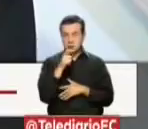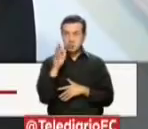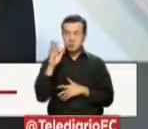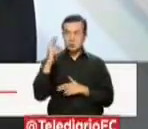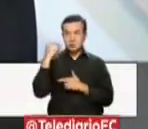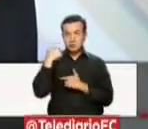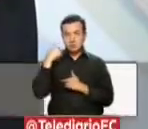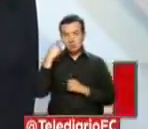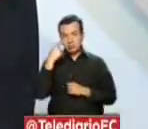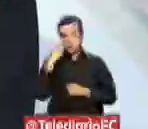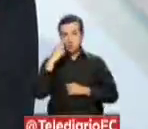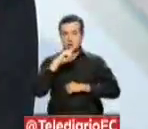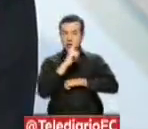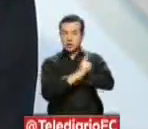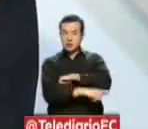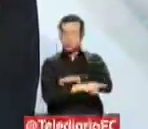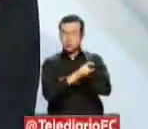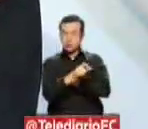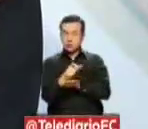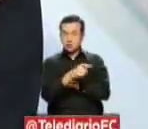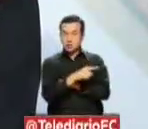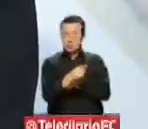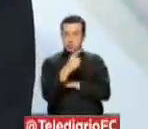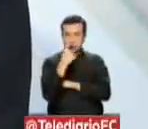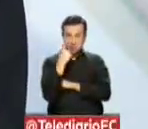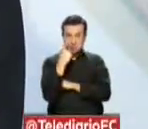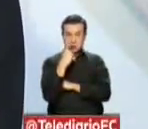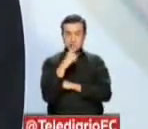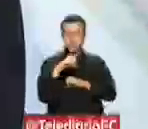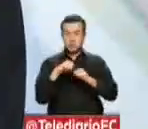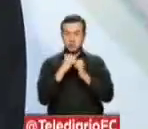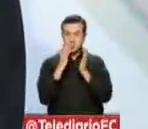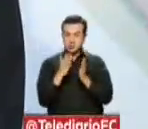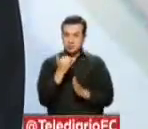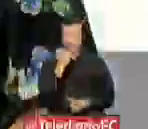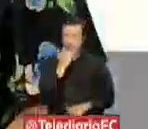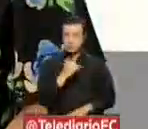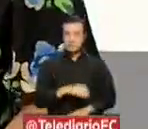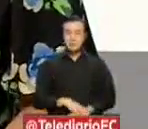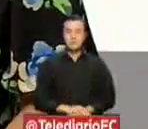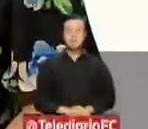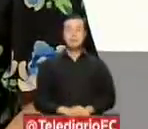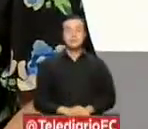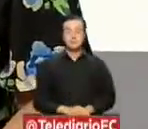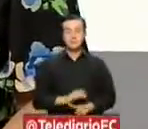que determine el tipo de delito que podría haber cometido la asambleísta.